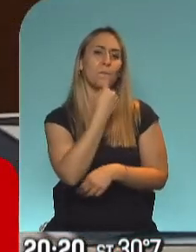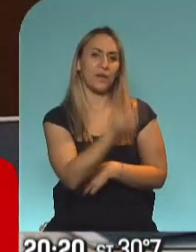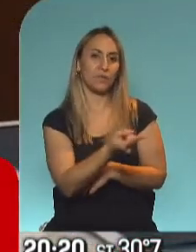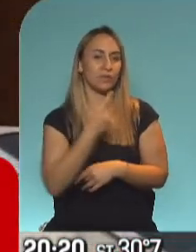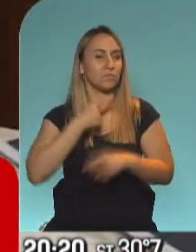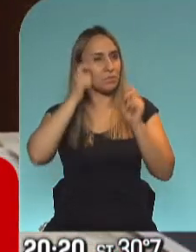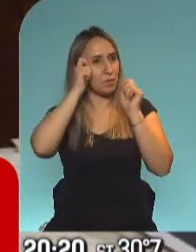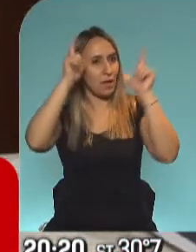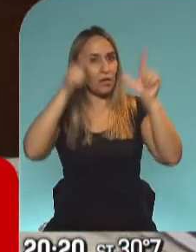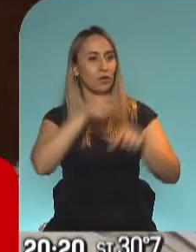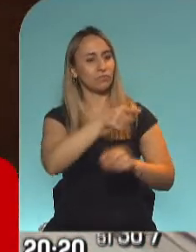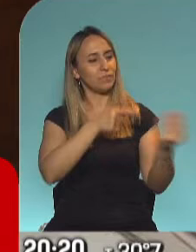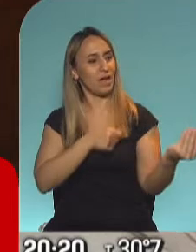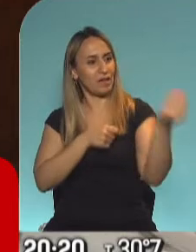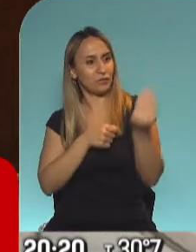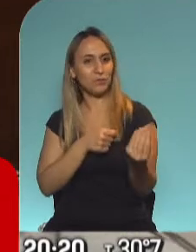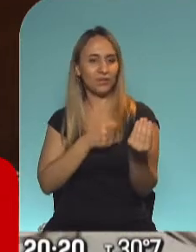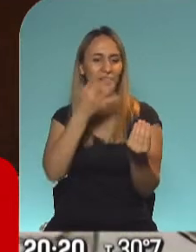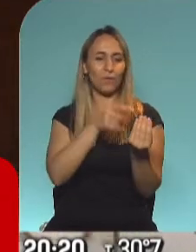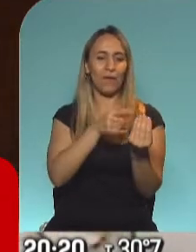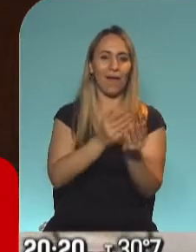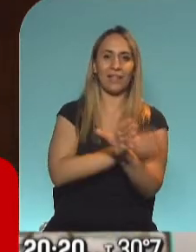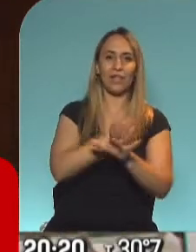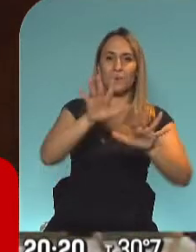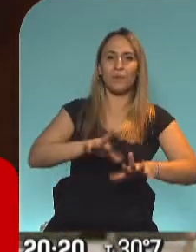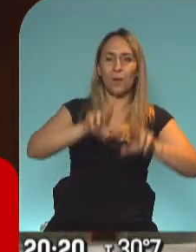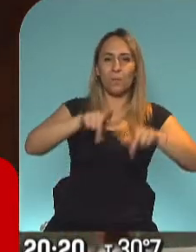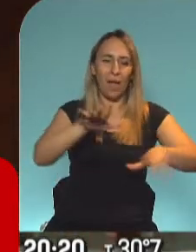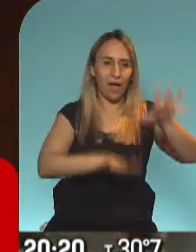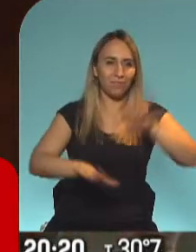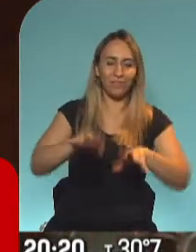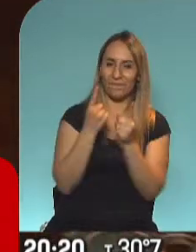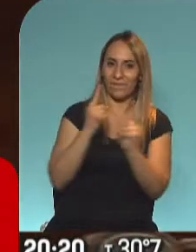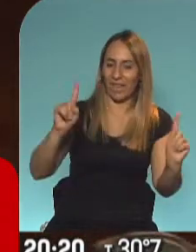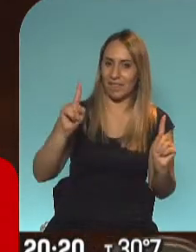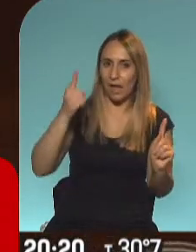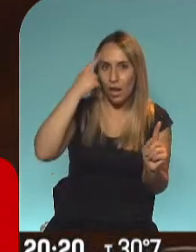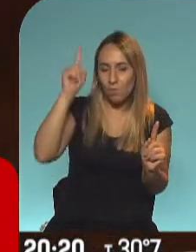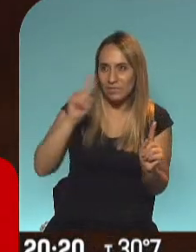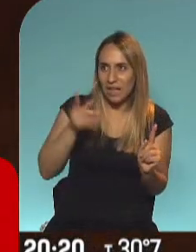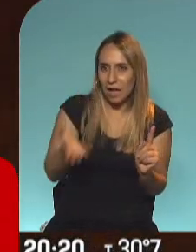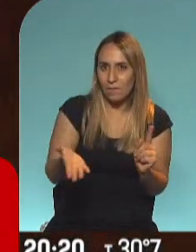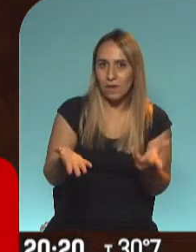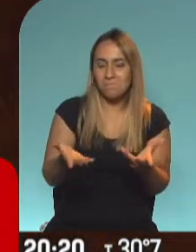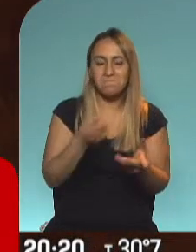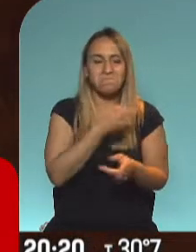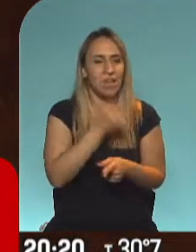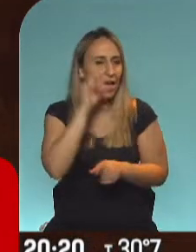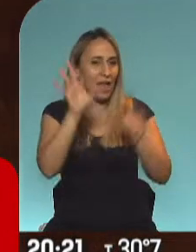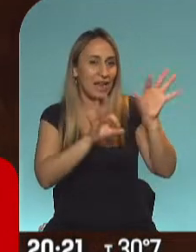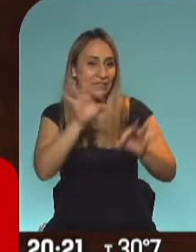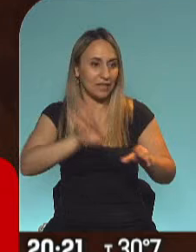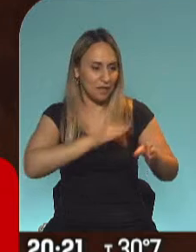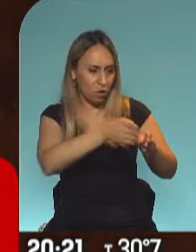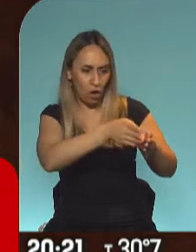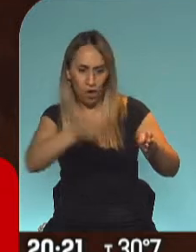que cuando asumió tenía otra planificación, otra cosa pensado con respecto a este año. ¿Qué balance hace de este año tan